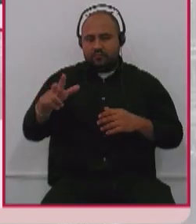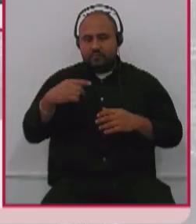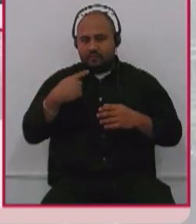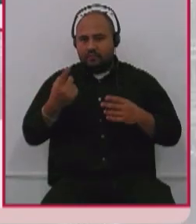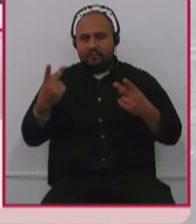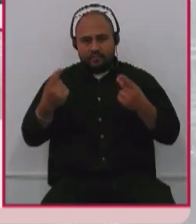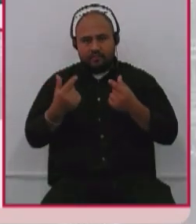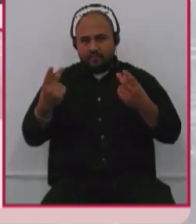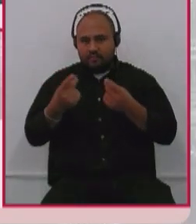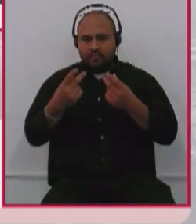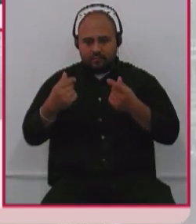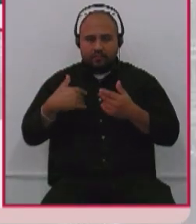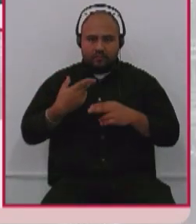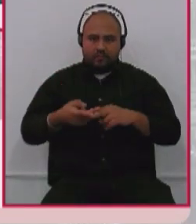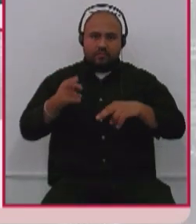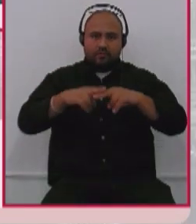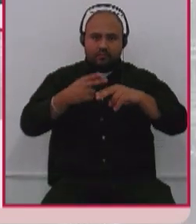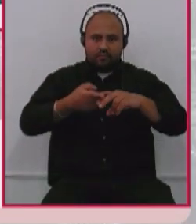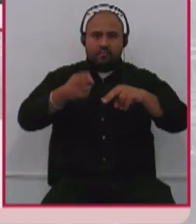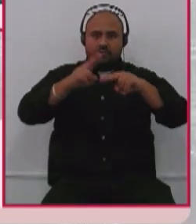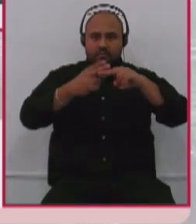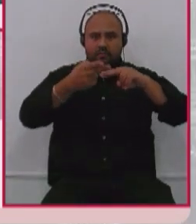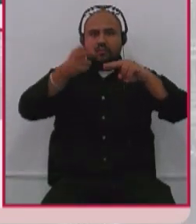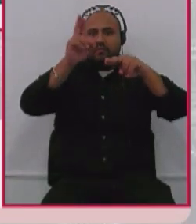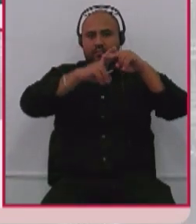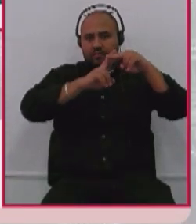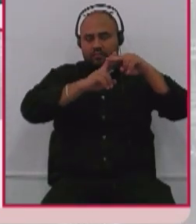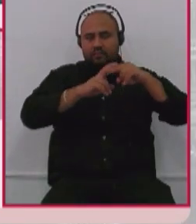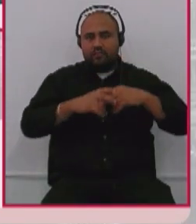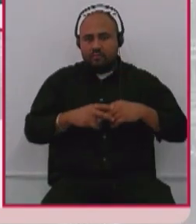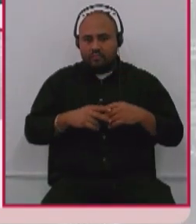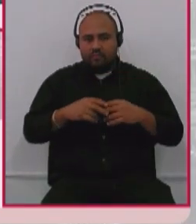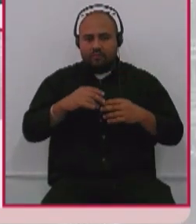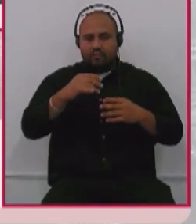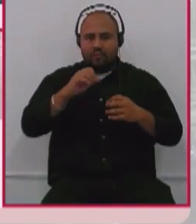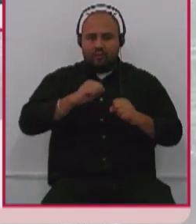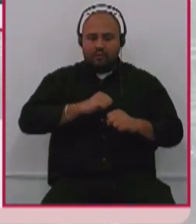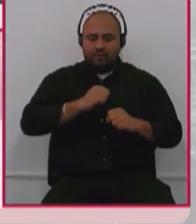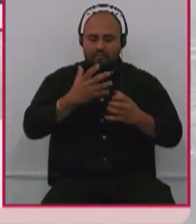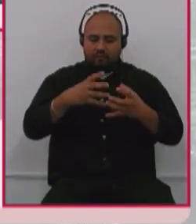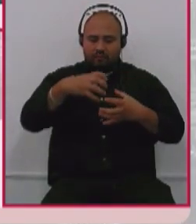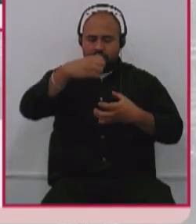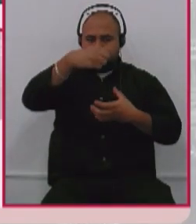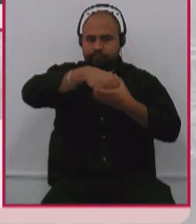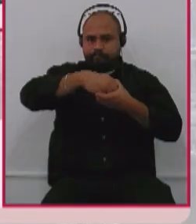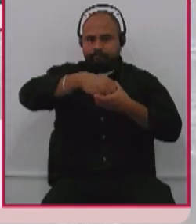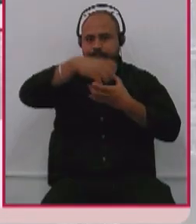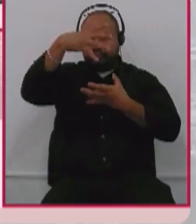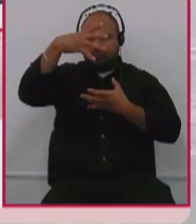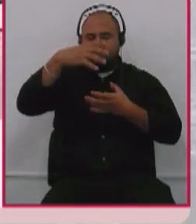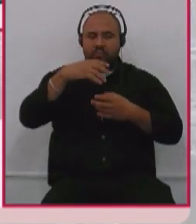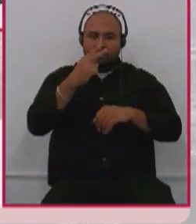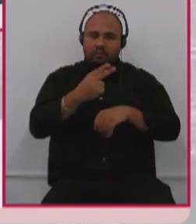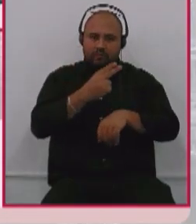rápidamente, conforme íbamos incrementando la cantidad de bombas, incrementando el flujo, incrementando las horas de operación, la